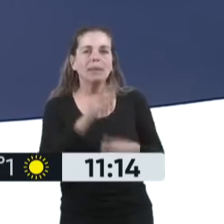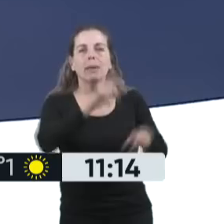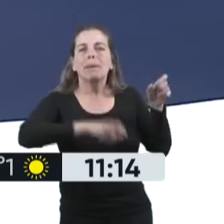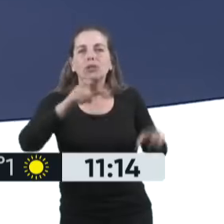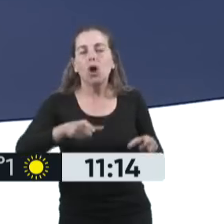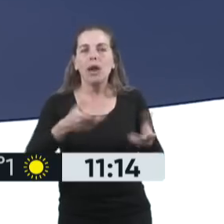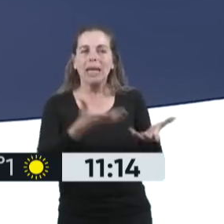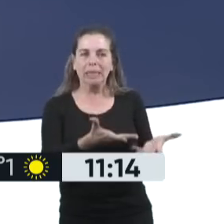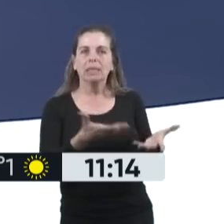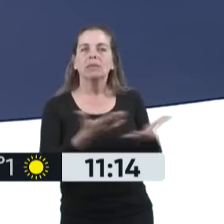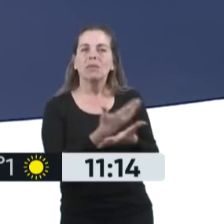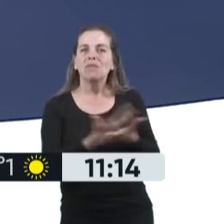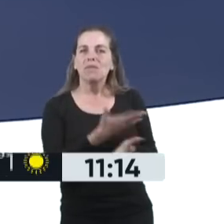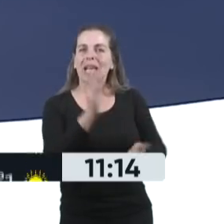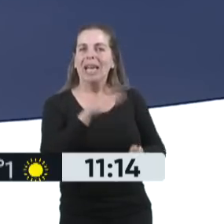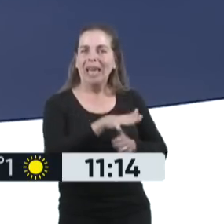que se sienten afectadas,